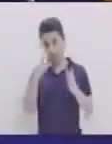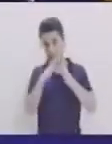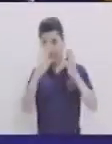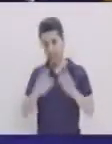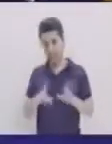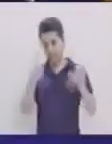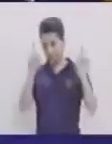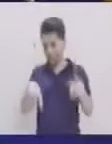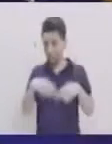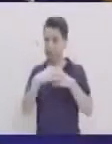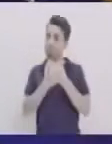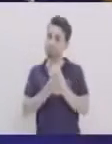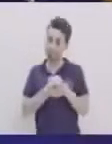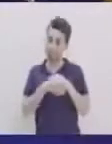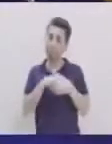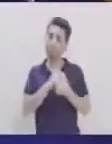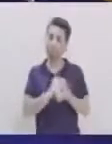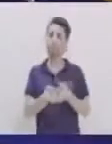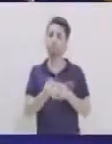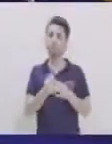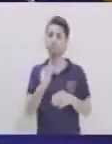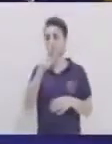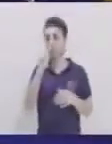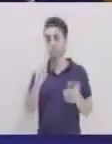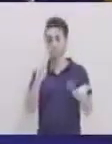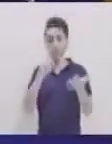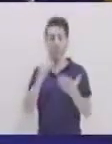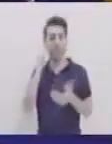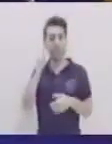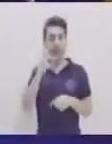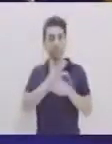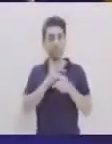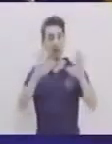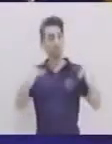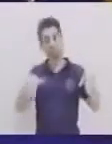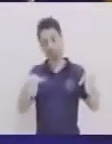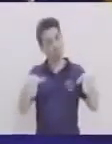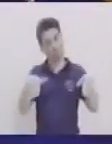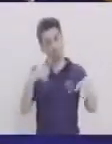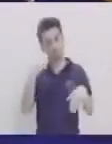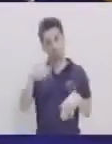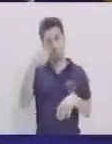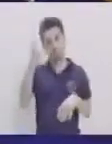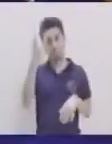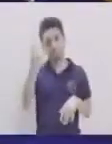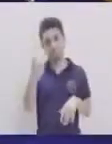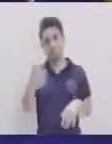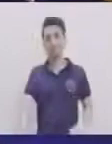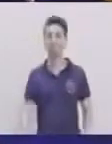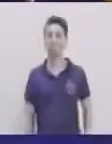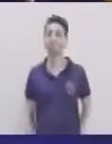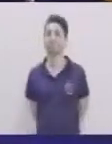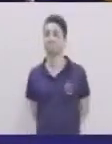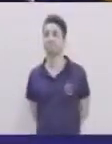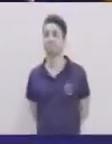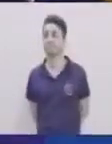casa, lavar tus manos con agua y jabón, si no con alcohol gel. Guatemala no se detiene, nos vemos en una